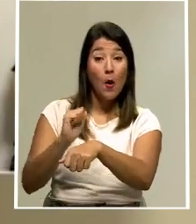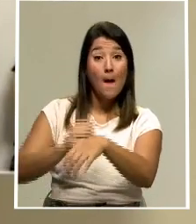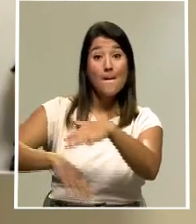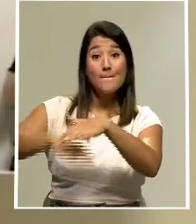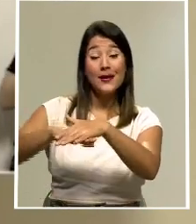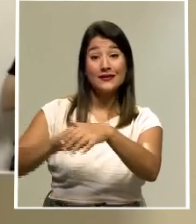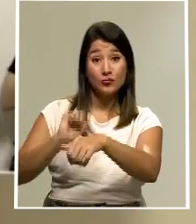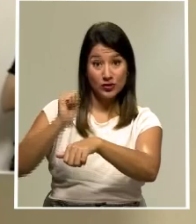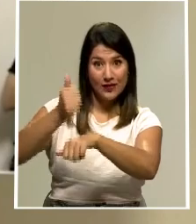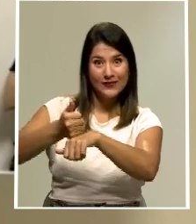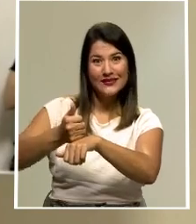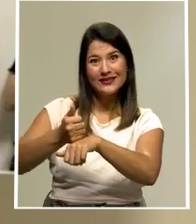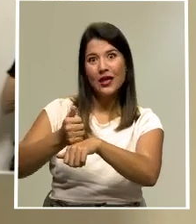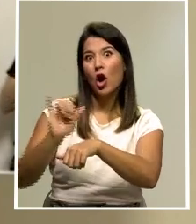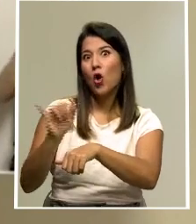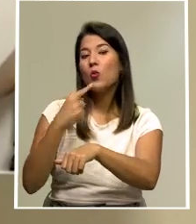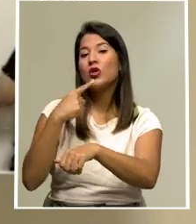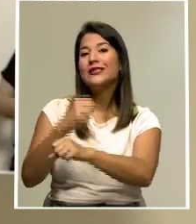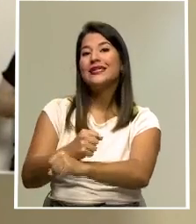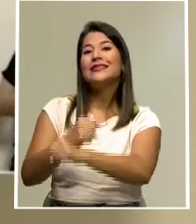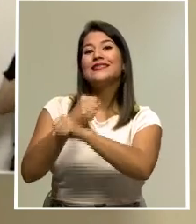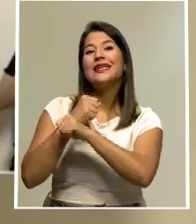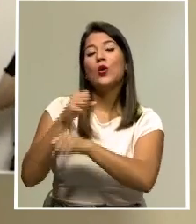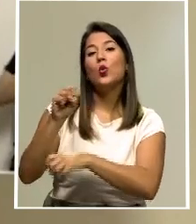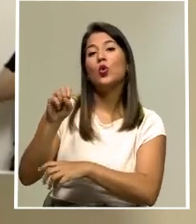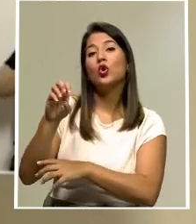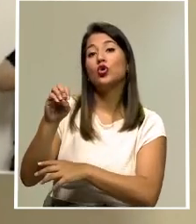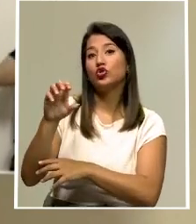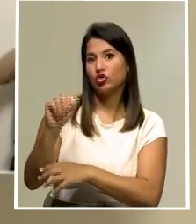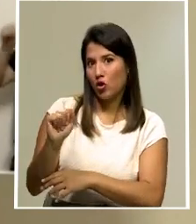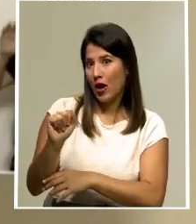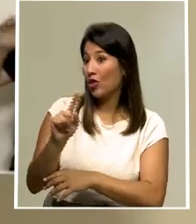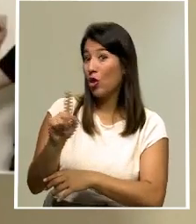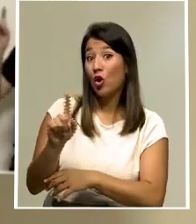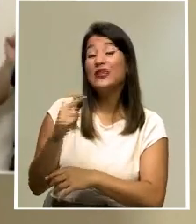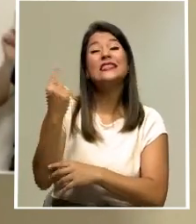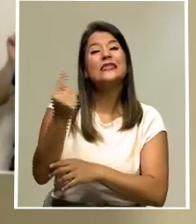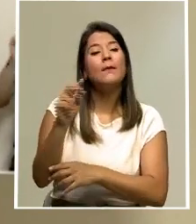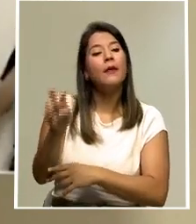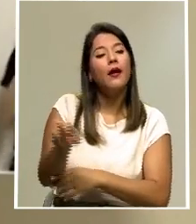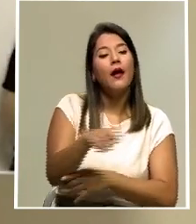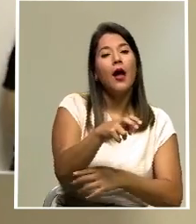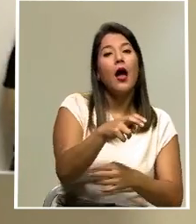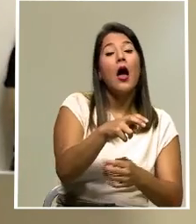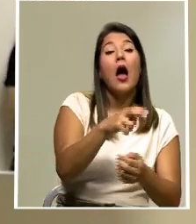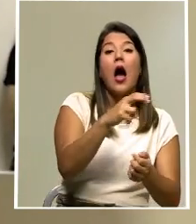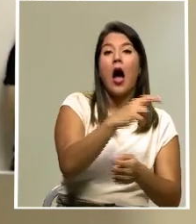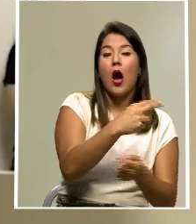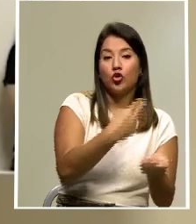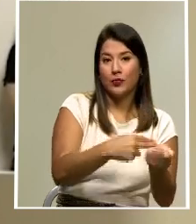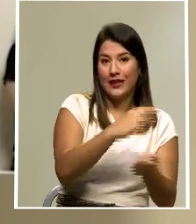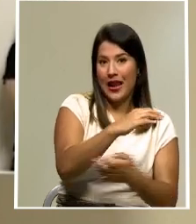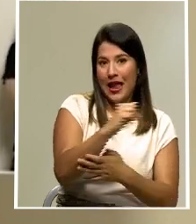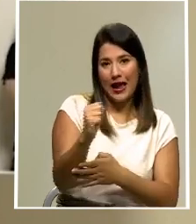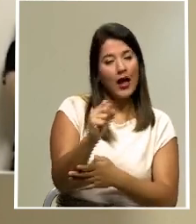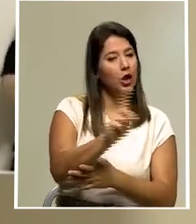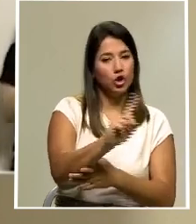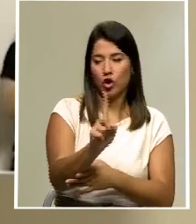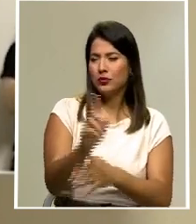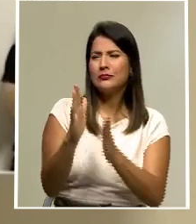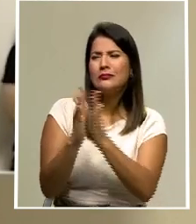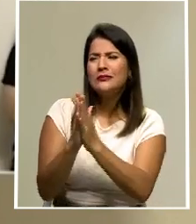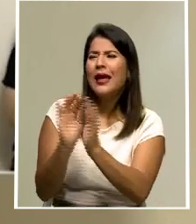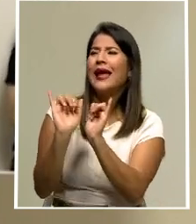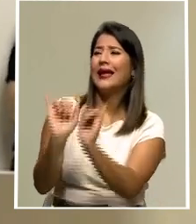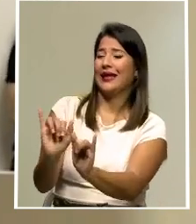de automotores, no sean trasladados a la caja, sino que se los deje el INSS y los atiende